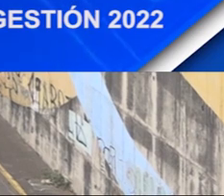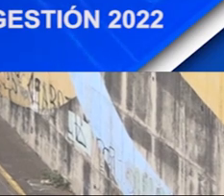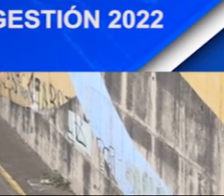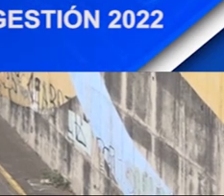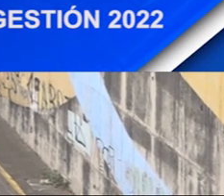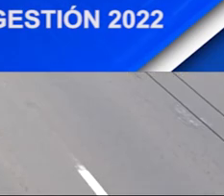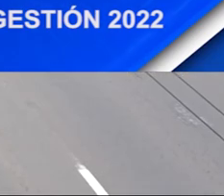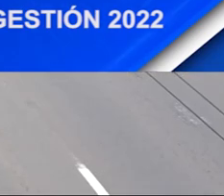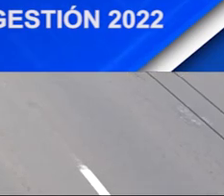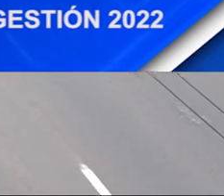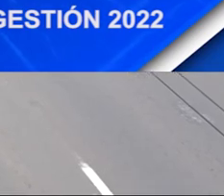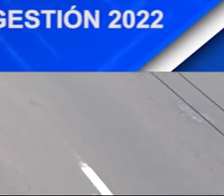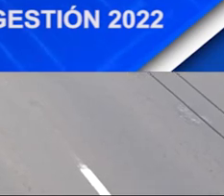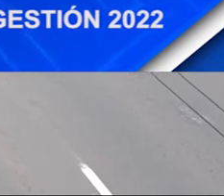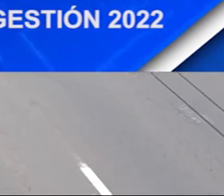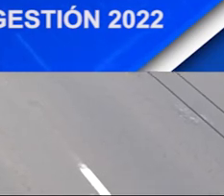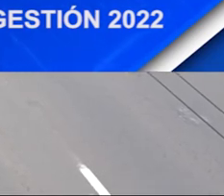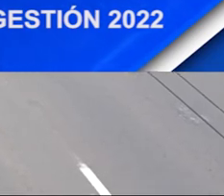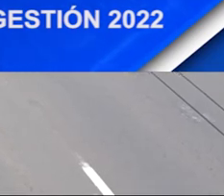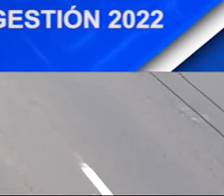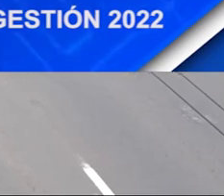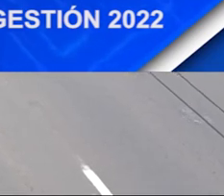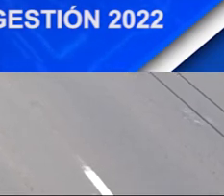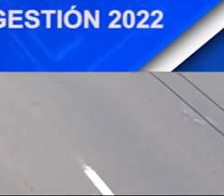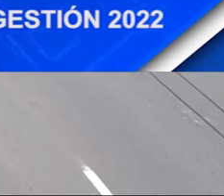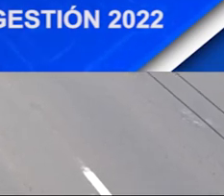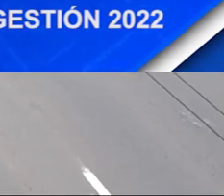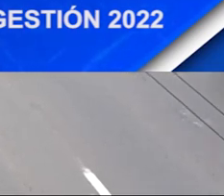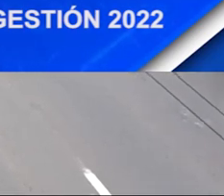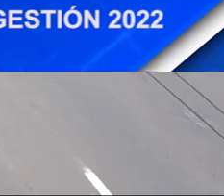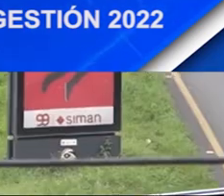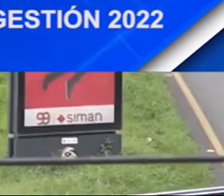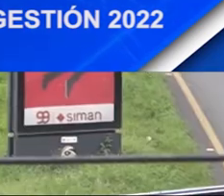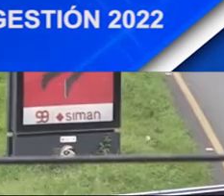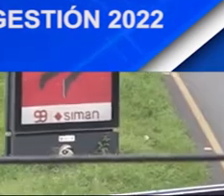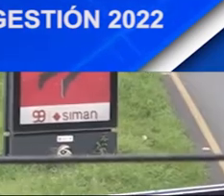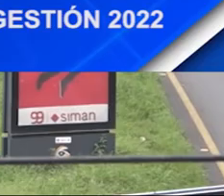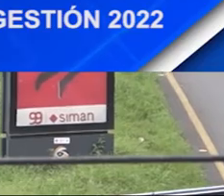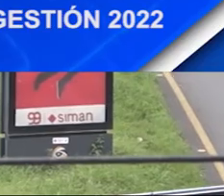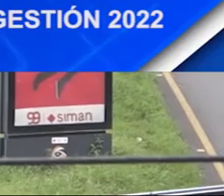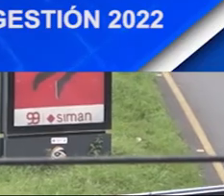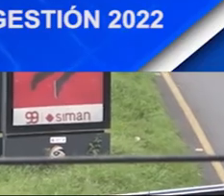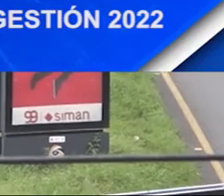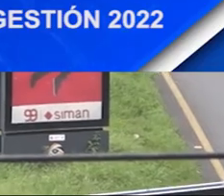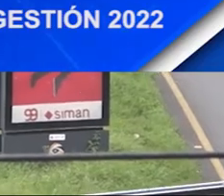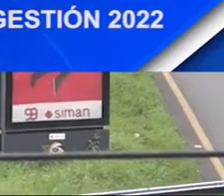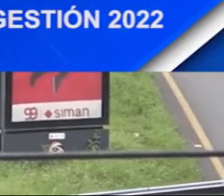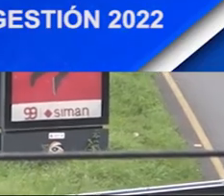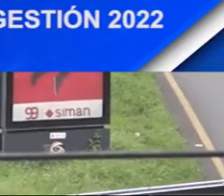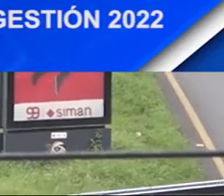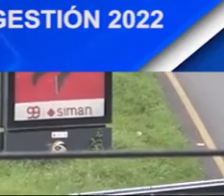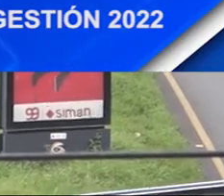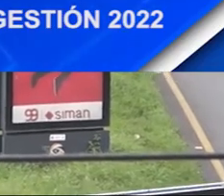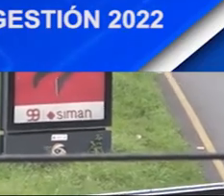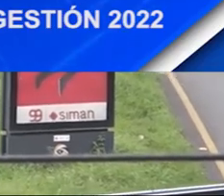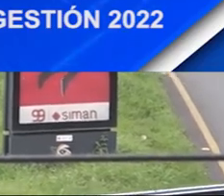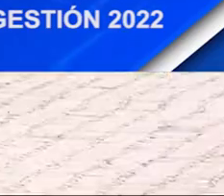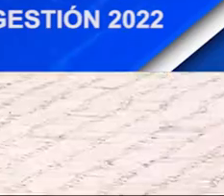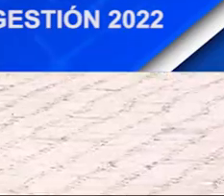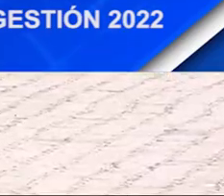destacó que la Asamblea Nacional ha sido consecuente con la disposición de generar un marco normativo para combatir